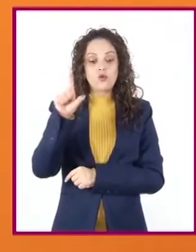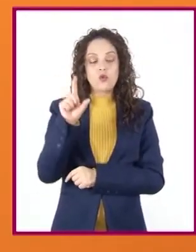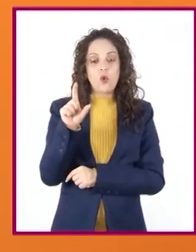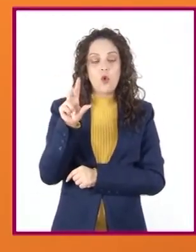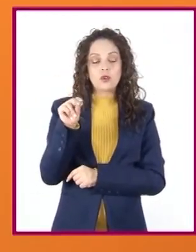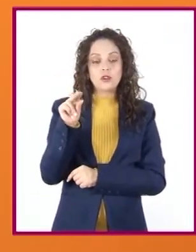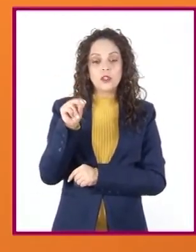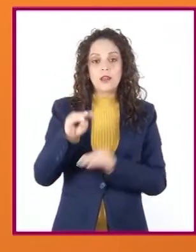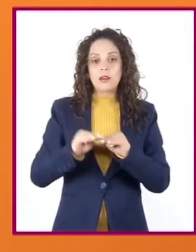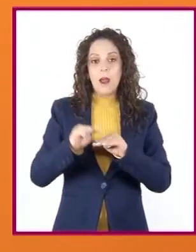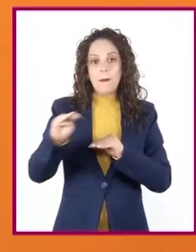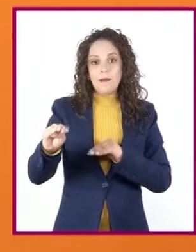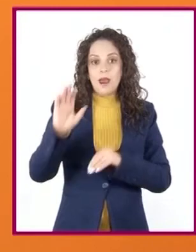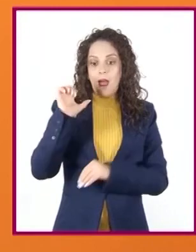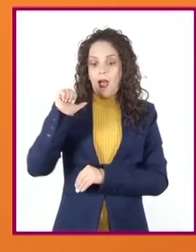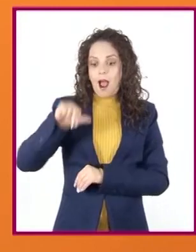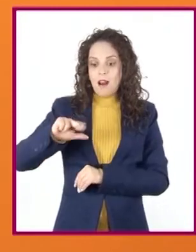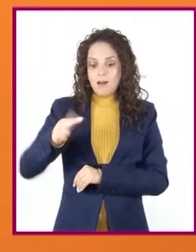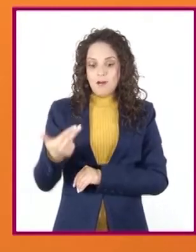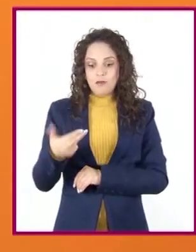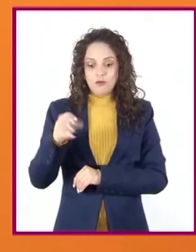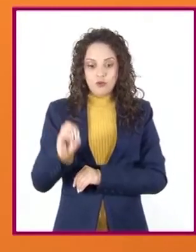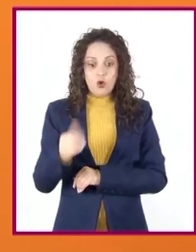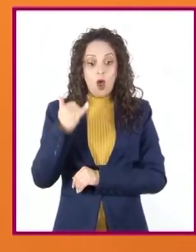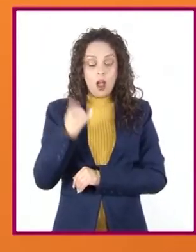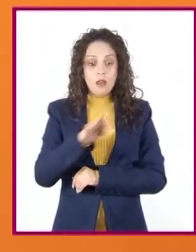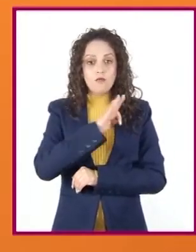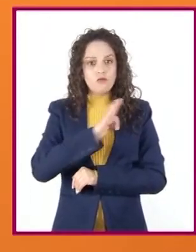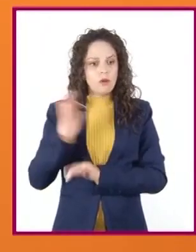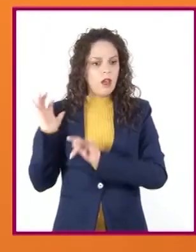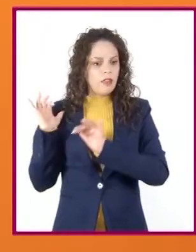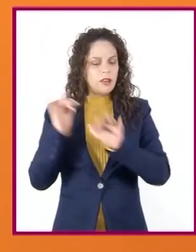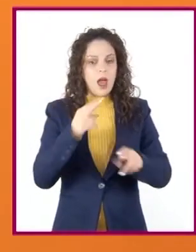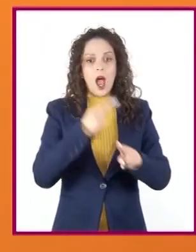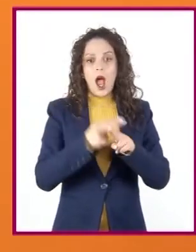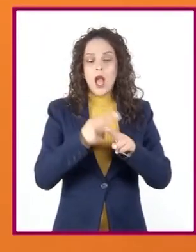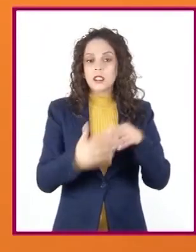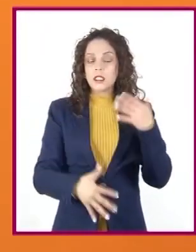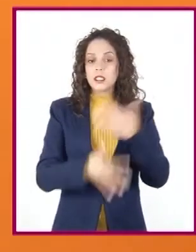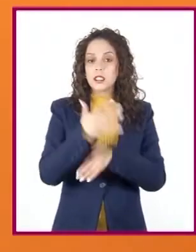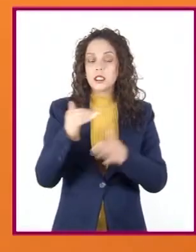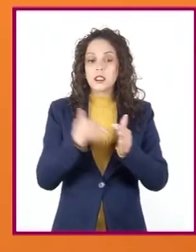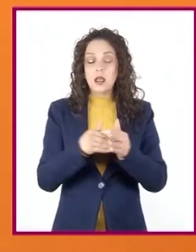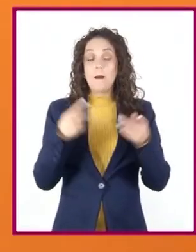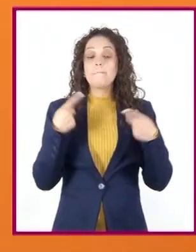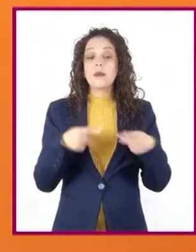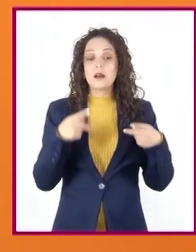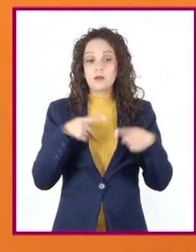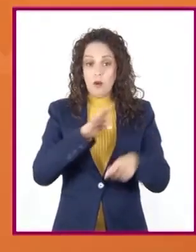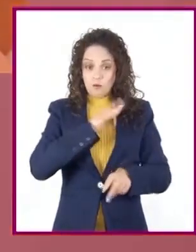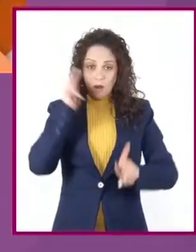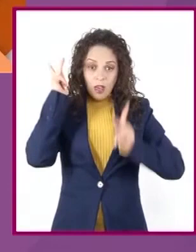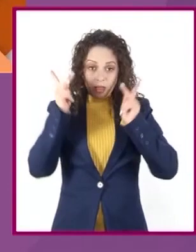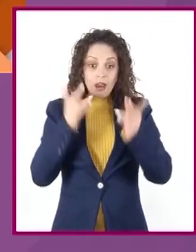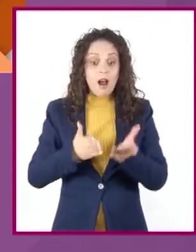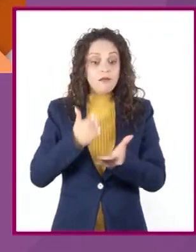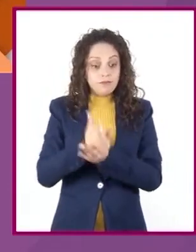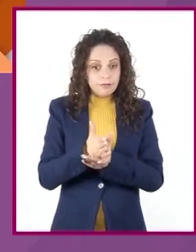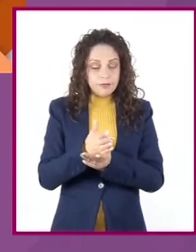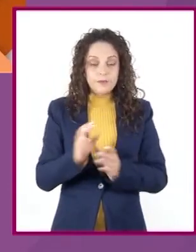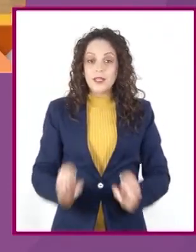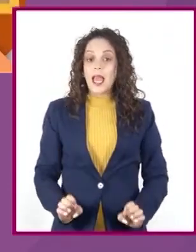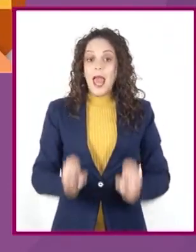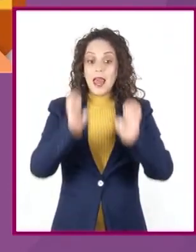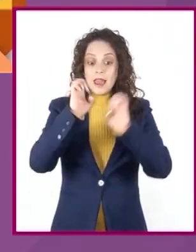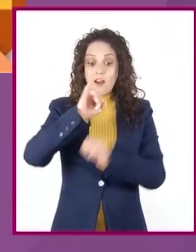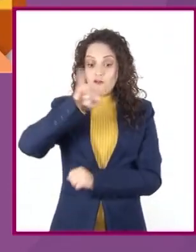ancho y una capacidad para albergar hasta 15,000 visitantes. El edificio J.